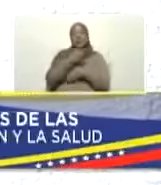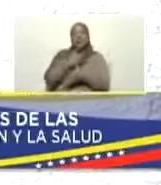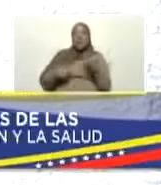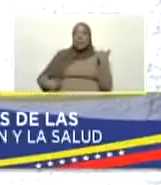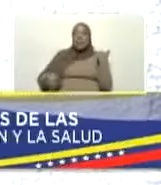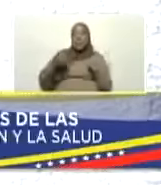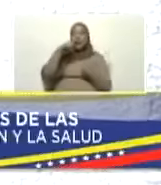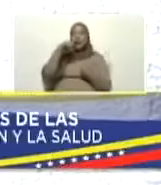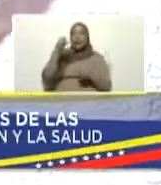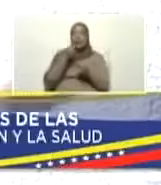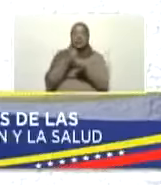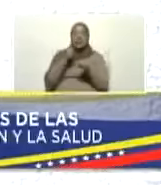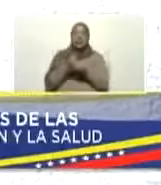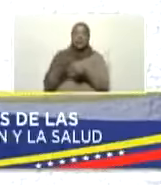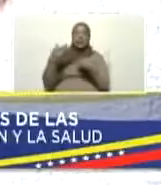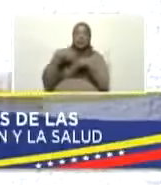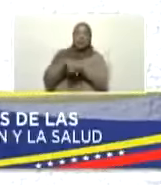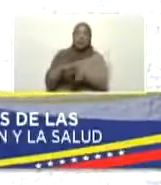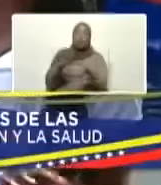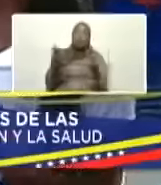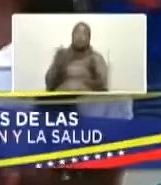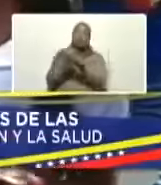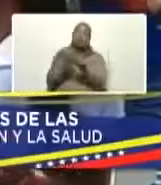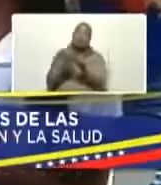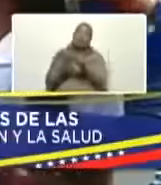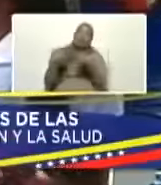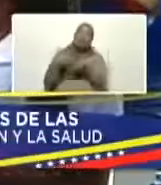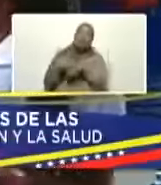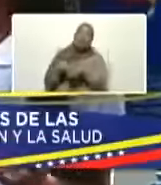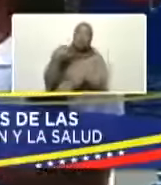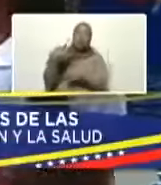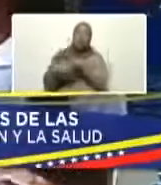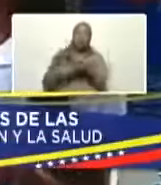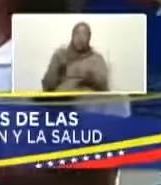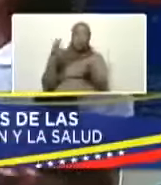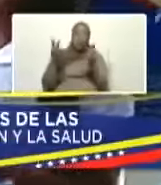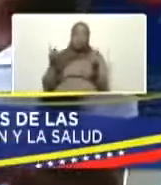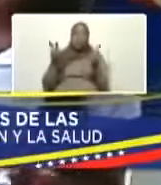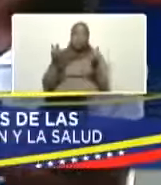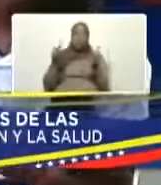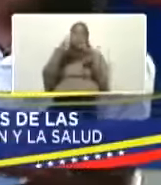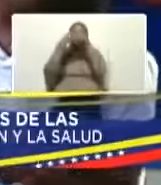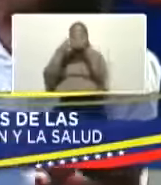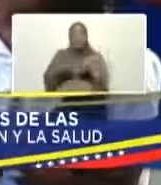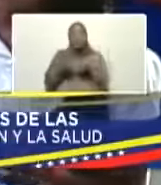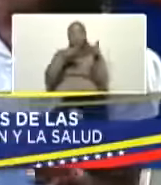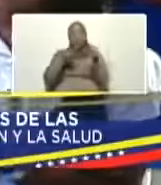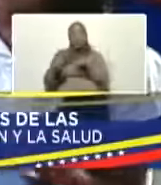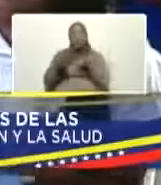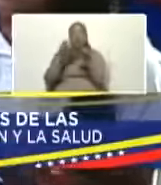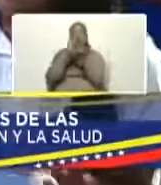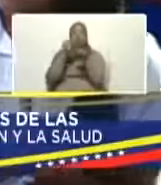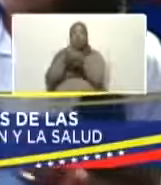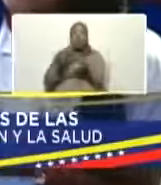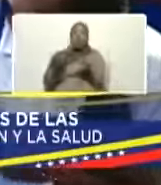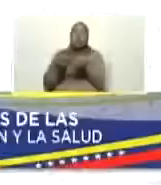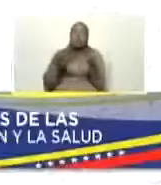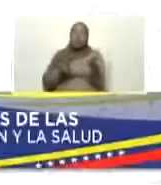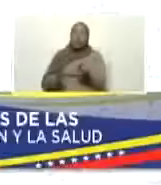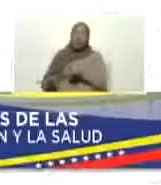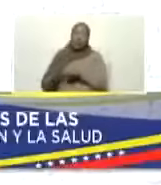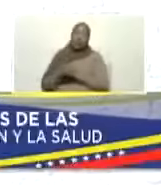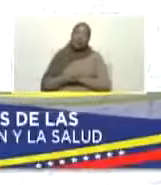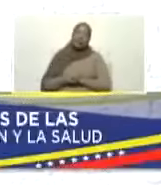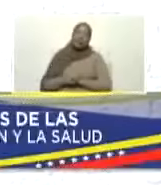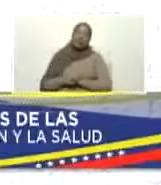Maduro Moros, por la inauguración y la entrega de esta nueva sede totalmente equipada.